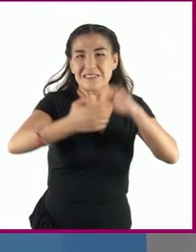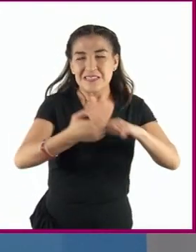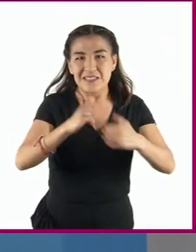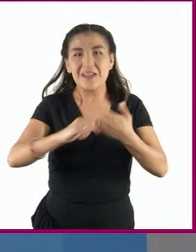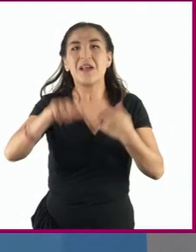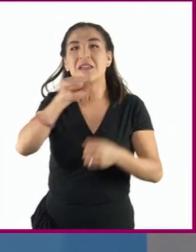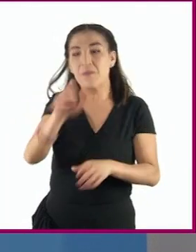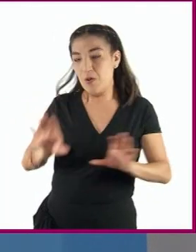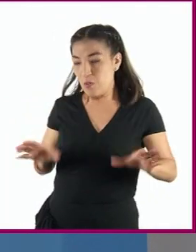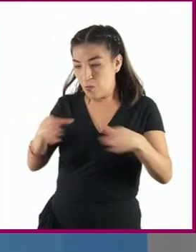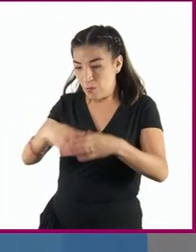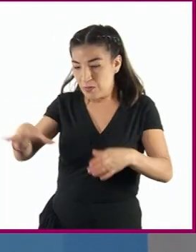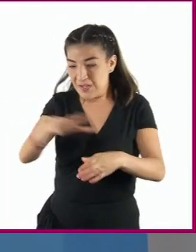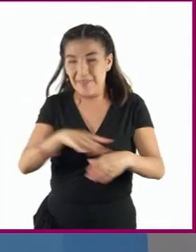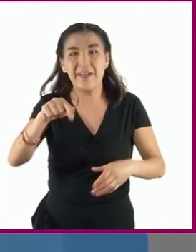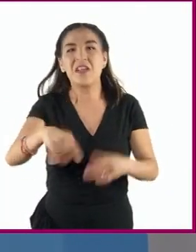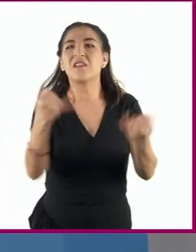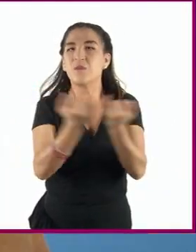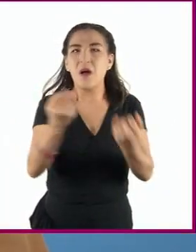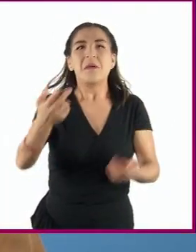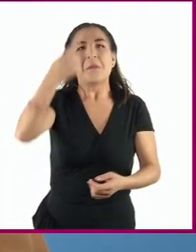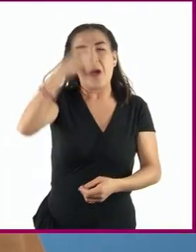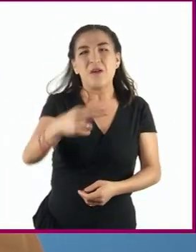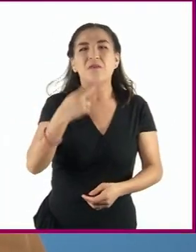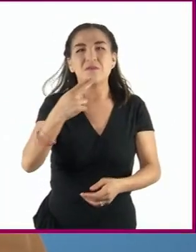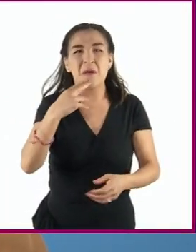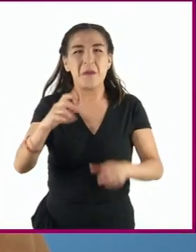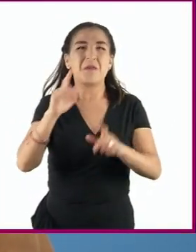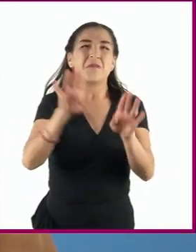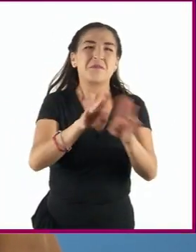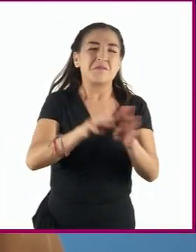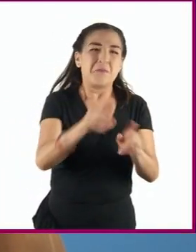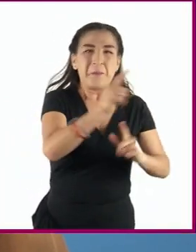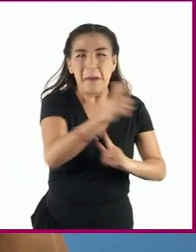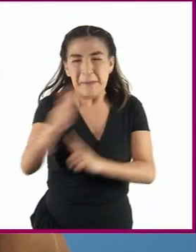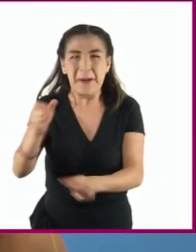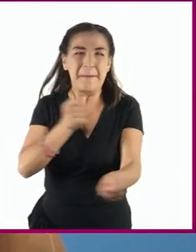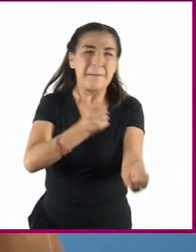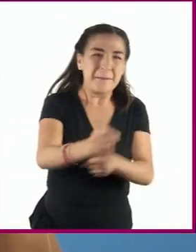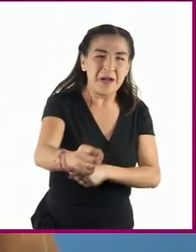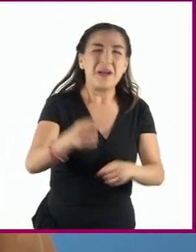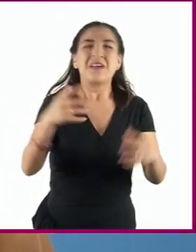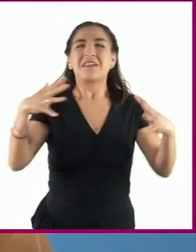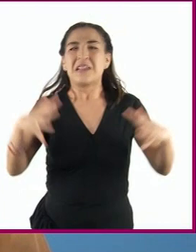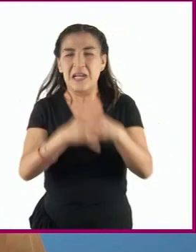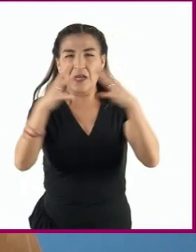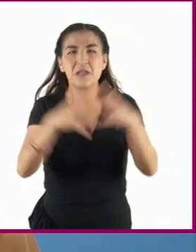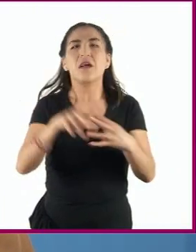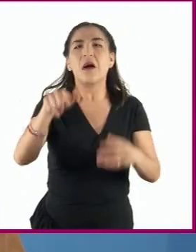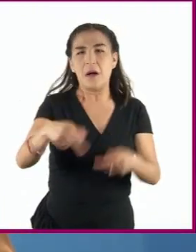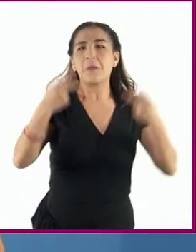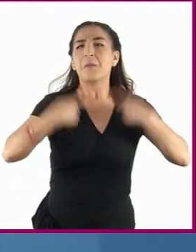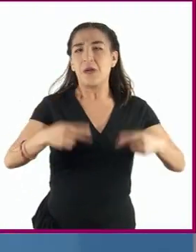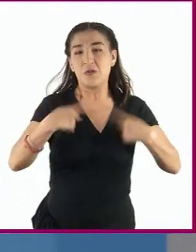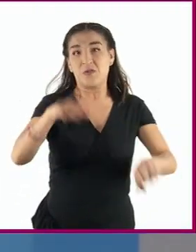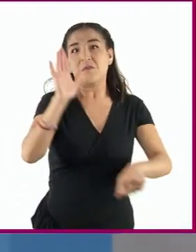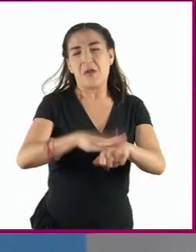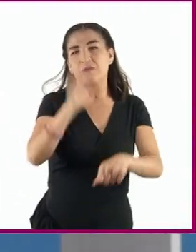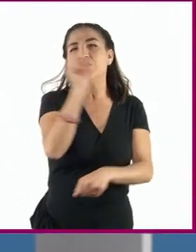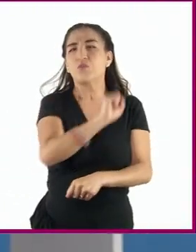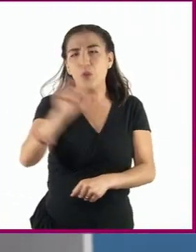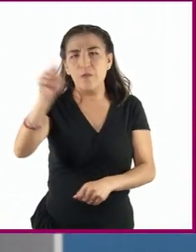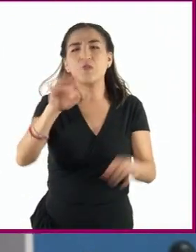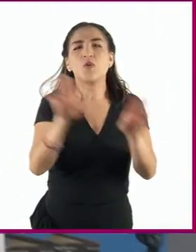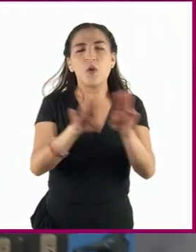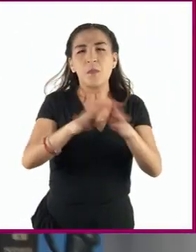comunidades tienen conflictos y hacen uso de la violencia. En estos casos, existen mediadores profesionales o ciudadanos